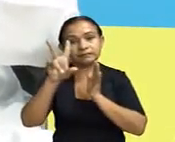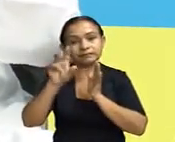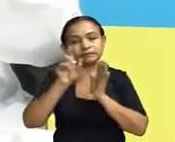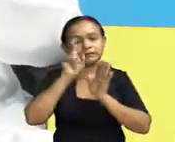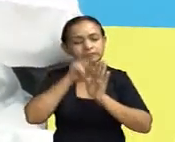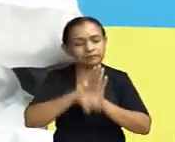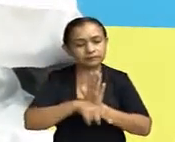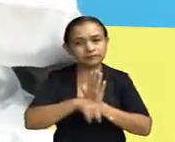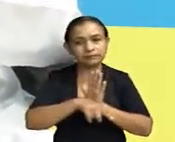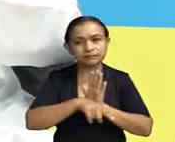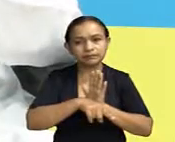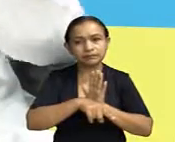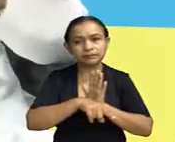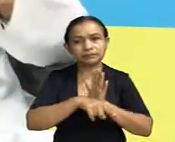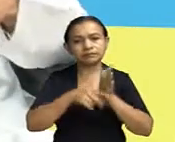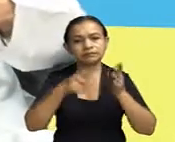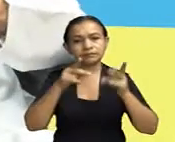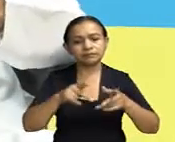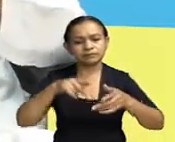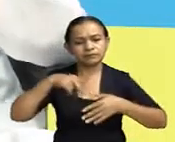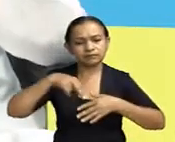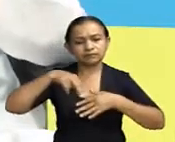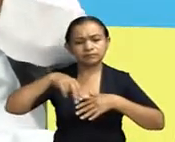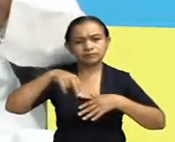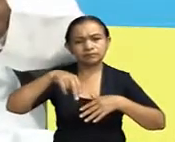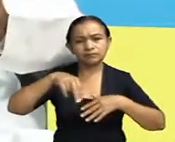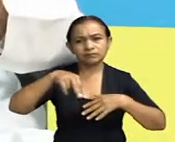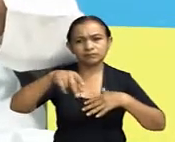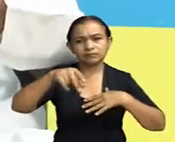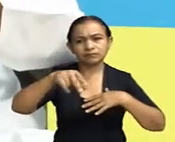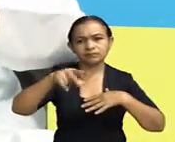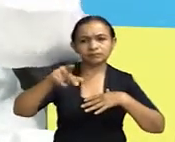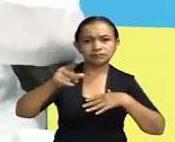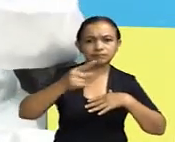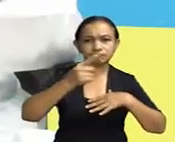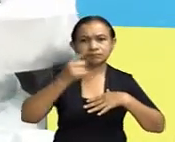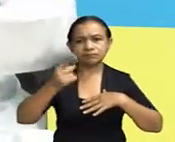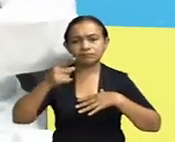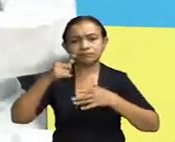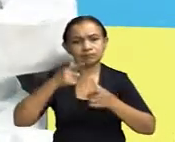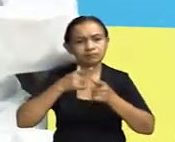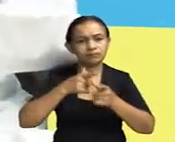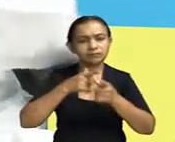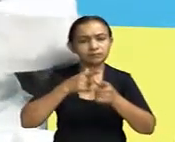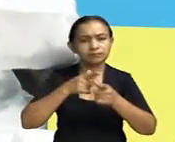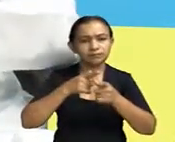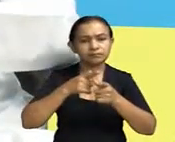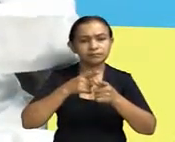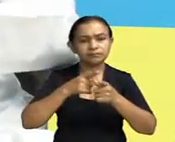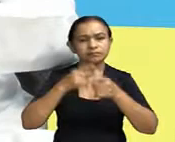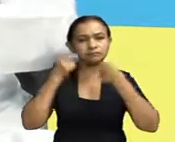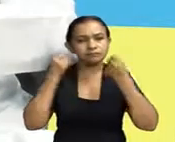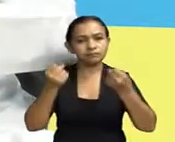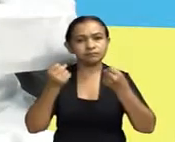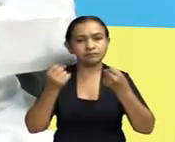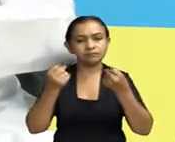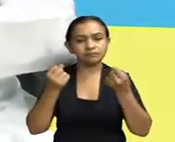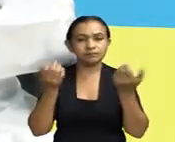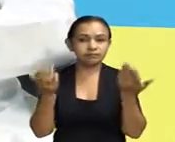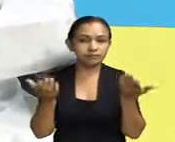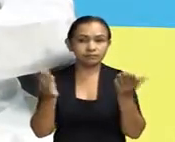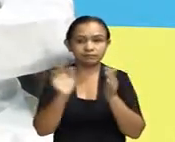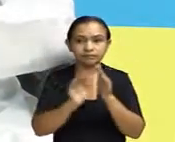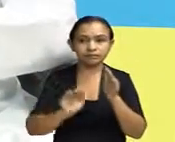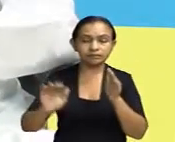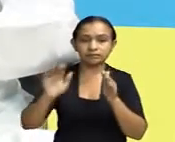puede presentar con el esfuerzo, la gente está caminando, va deambulando o está corriendo, presenta un esfuerzo físico más